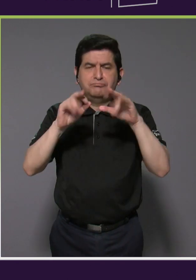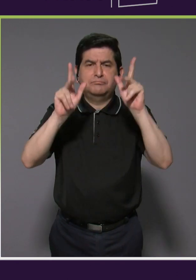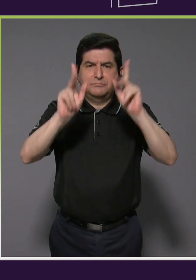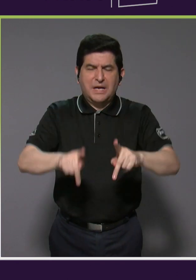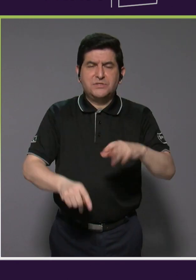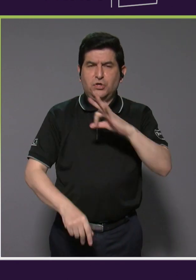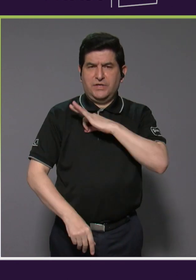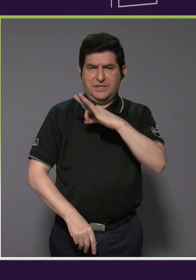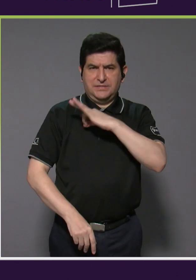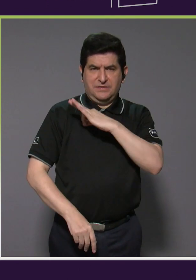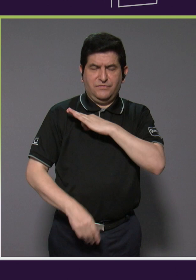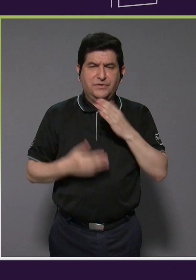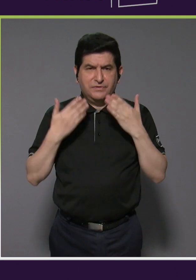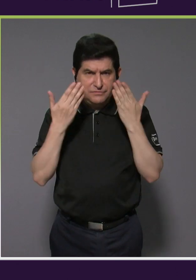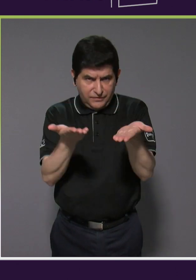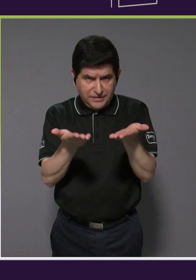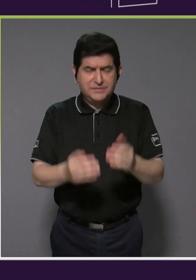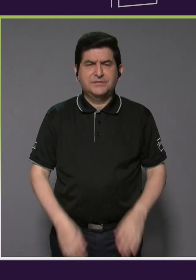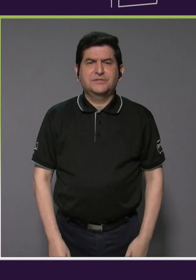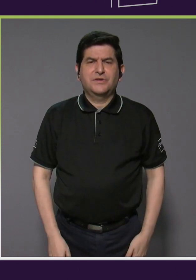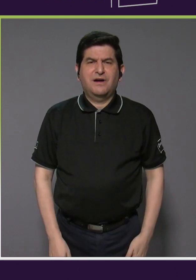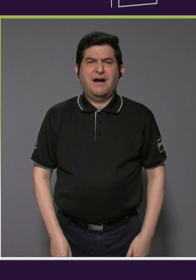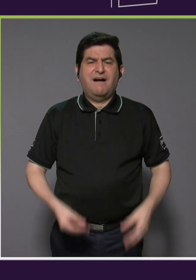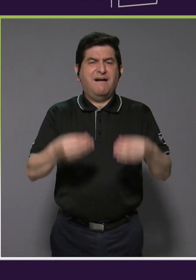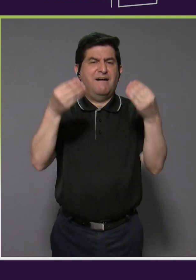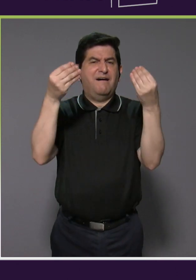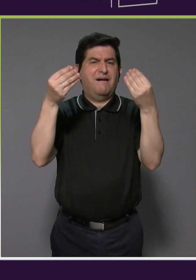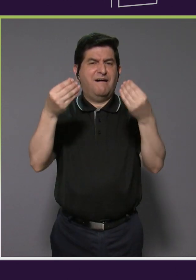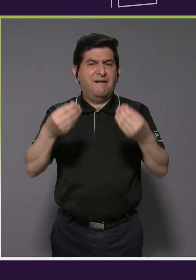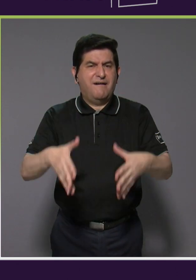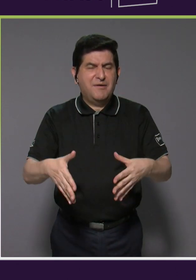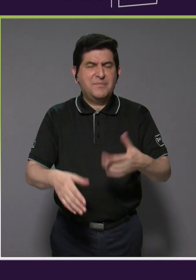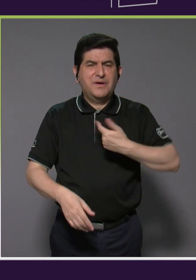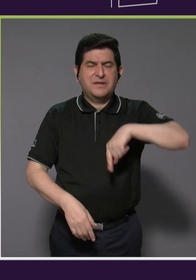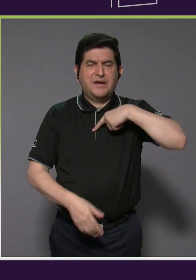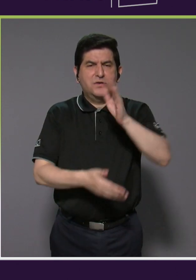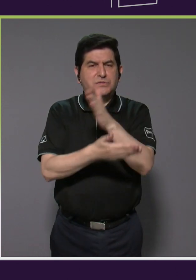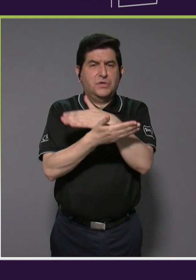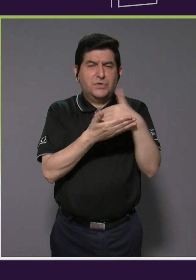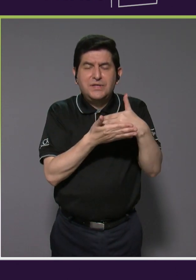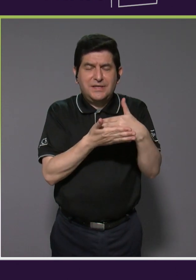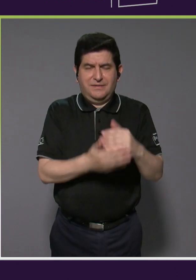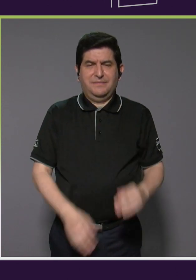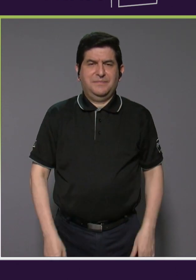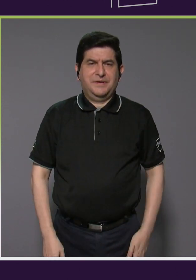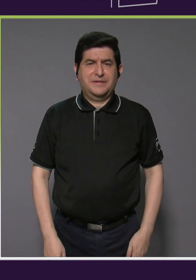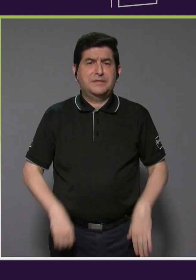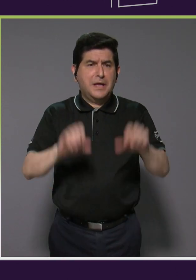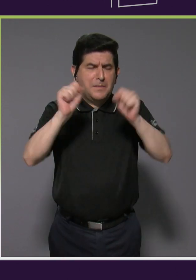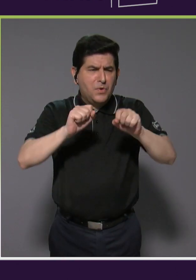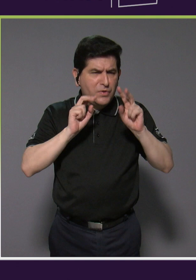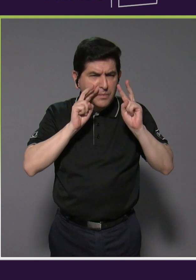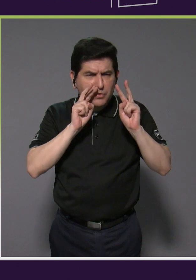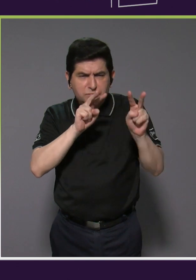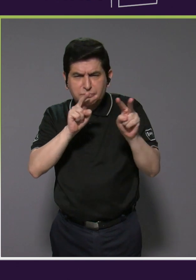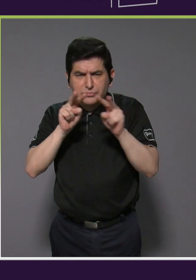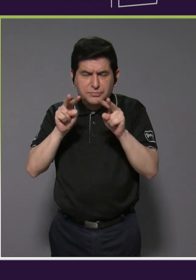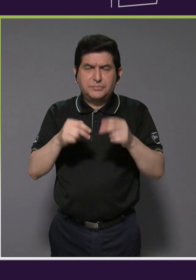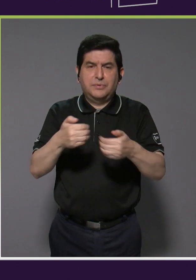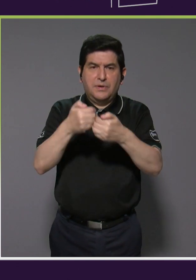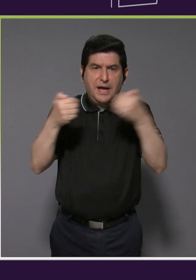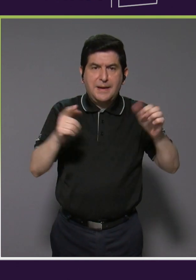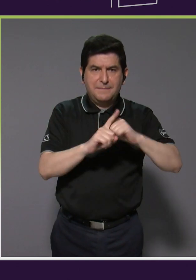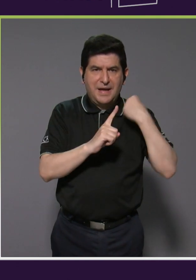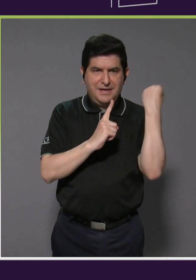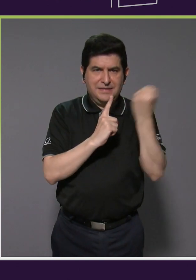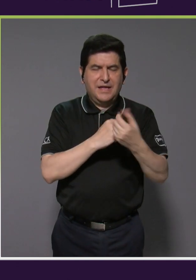personas beneficiarias, entonces estaríamos perdiendo esa parte en donde nosotros podemos ver que aparte de la